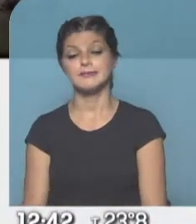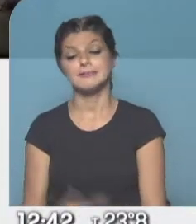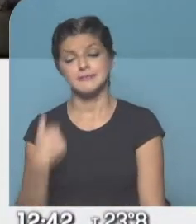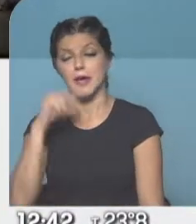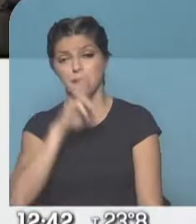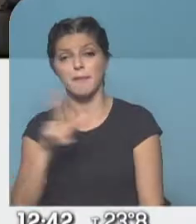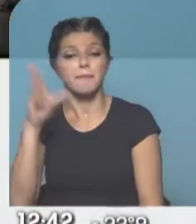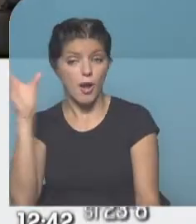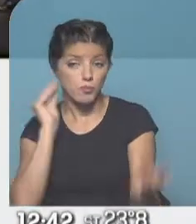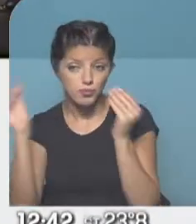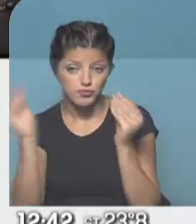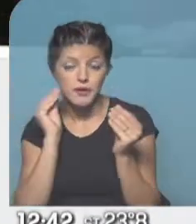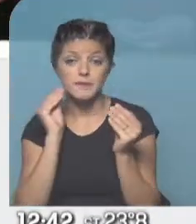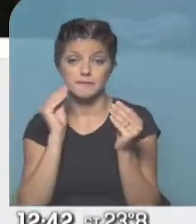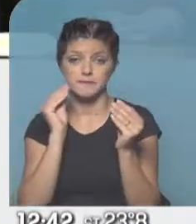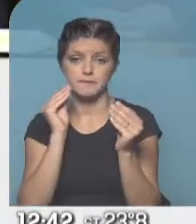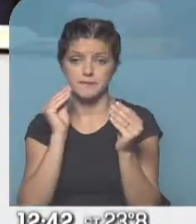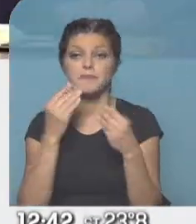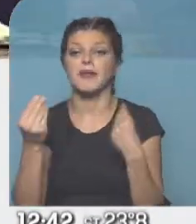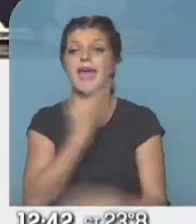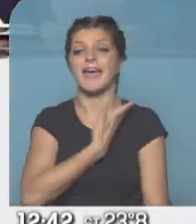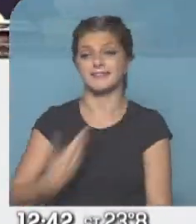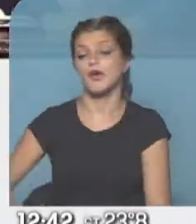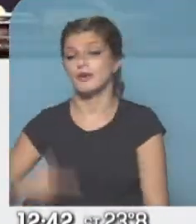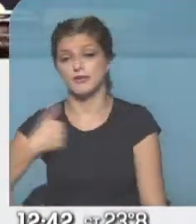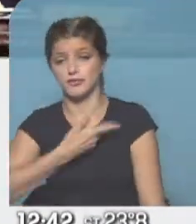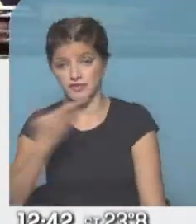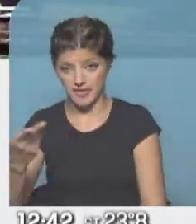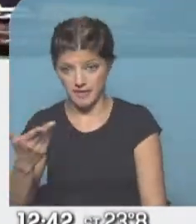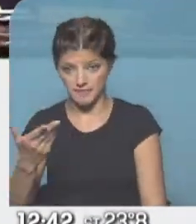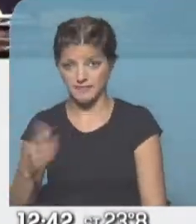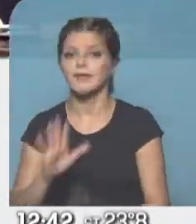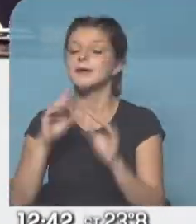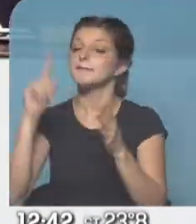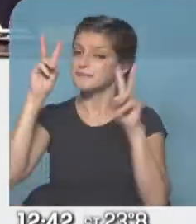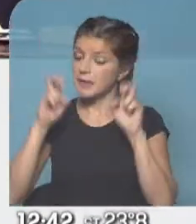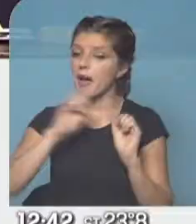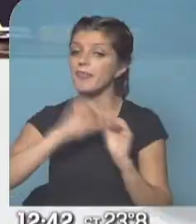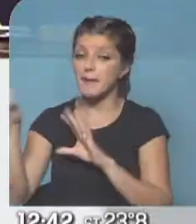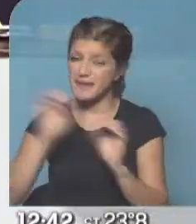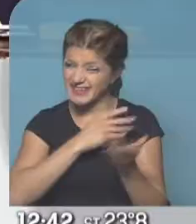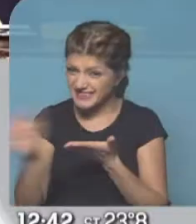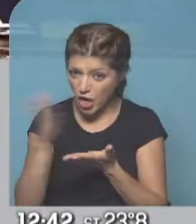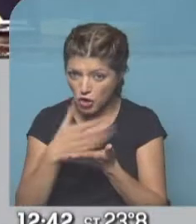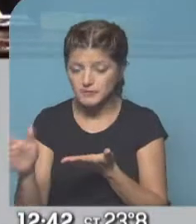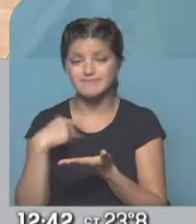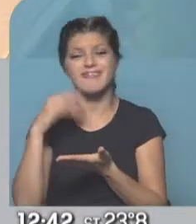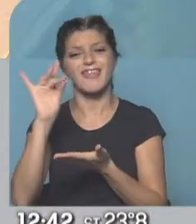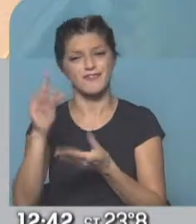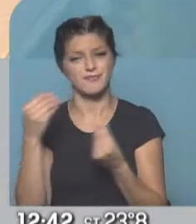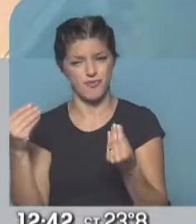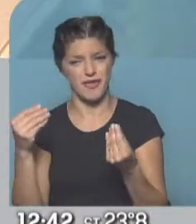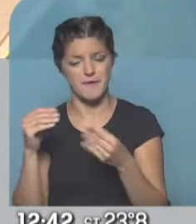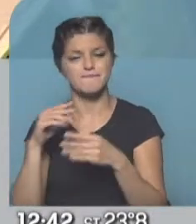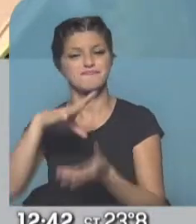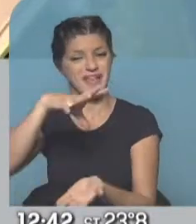clamor para que el Estado y la sociedad den respuesta. Los desplazados es un tema complejo, porque está la tierra, al